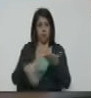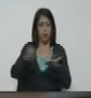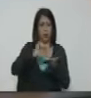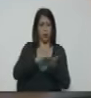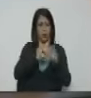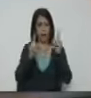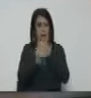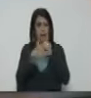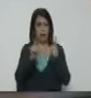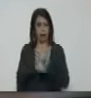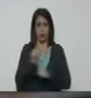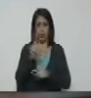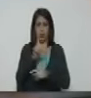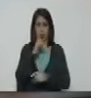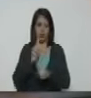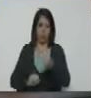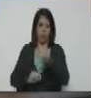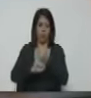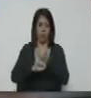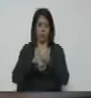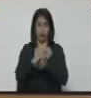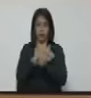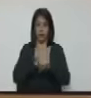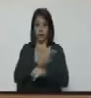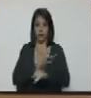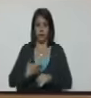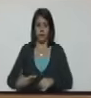reposiciones inútiles. Es todo, ciudadano presidente.